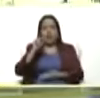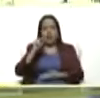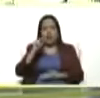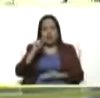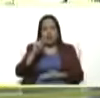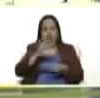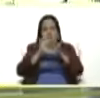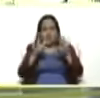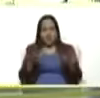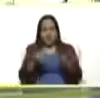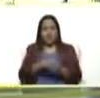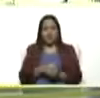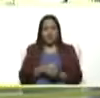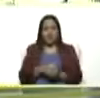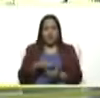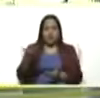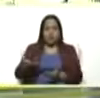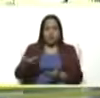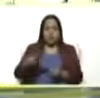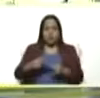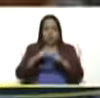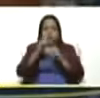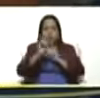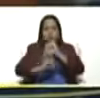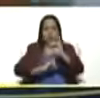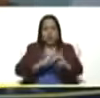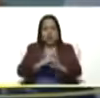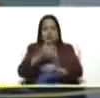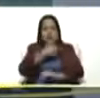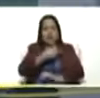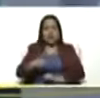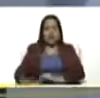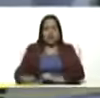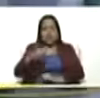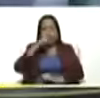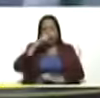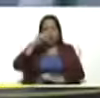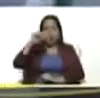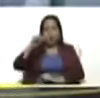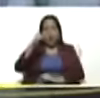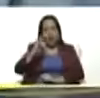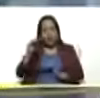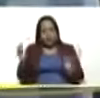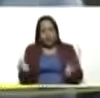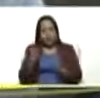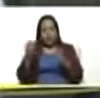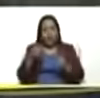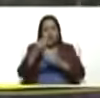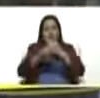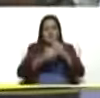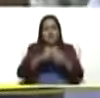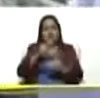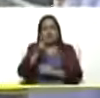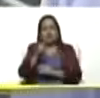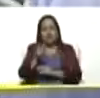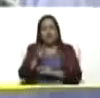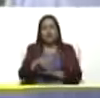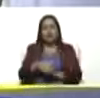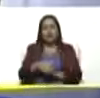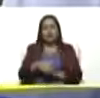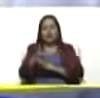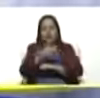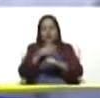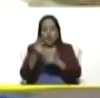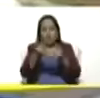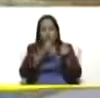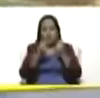Durante este importante encuentro internacional, el presidente constitucional Nicolás Maduro ha instado a construir un nuevo Estado, una nueva economía